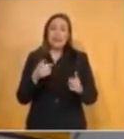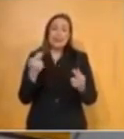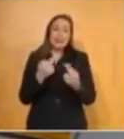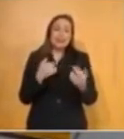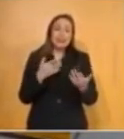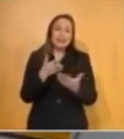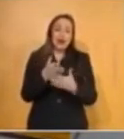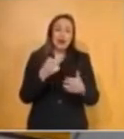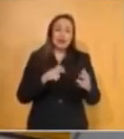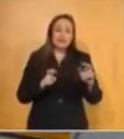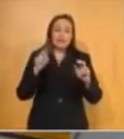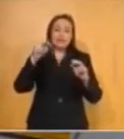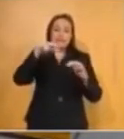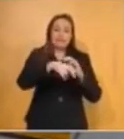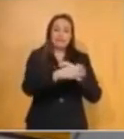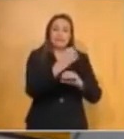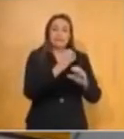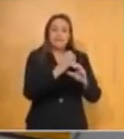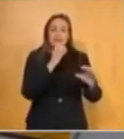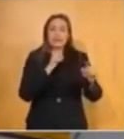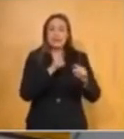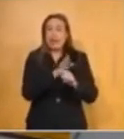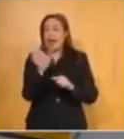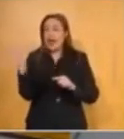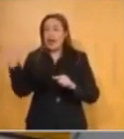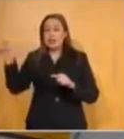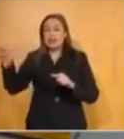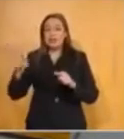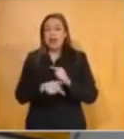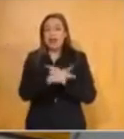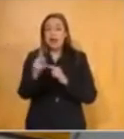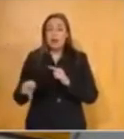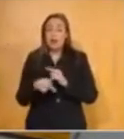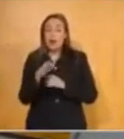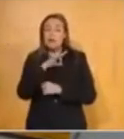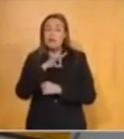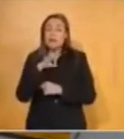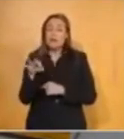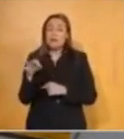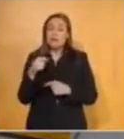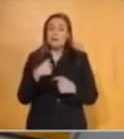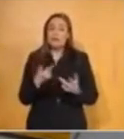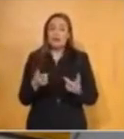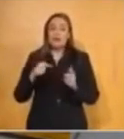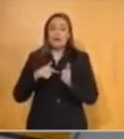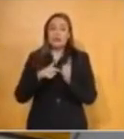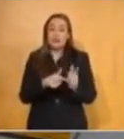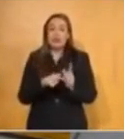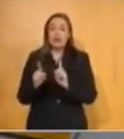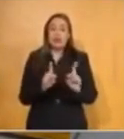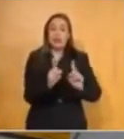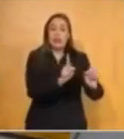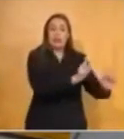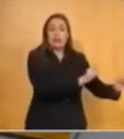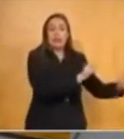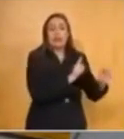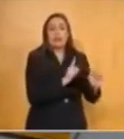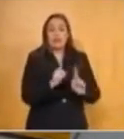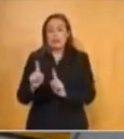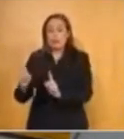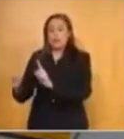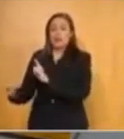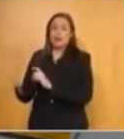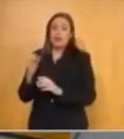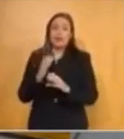el autobús hasta el pueblo o todo hacia abajo para seguir persiguiendo carros. Imagínate, él